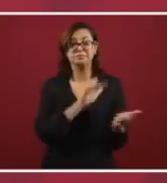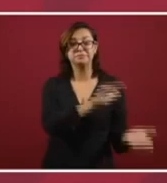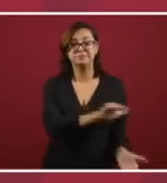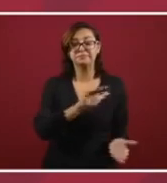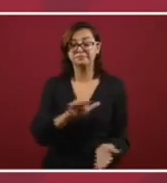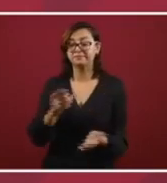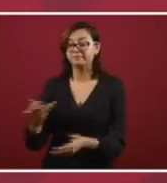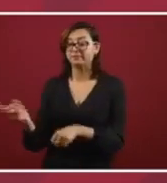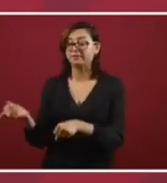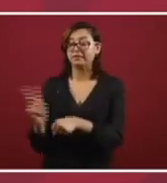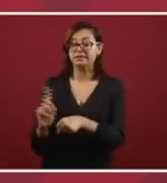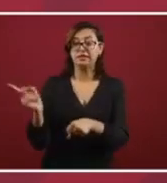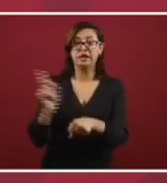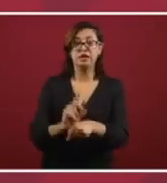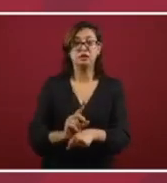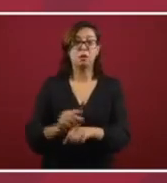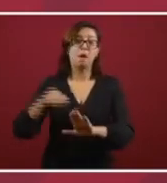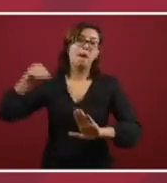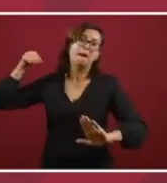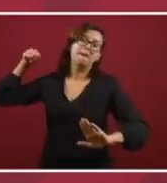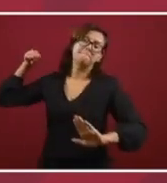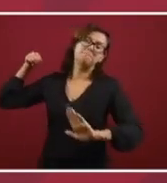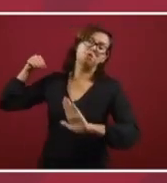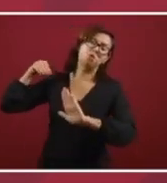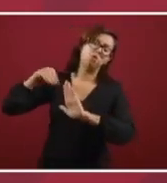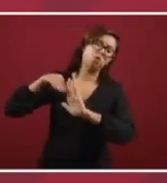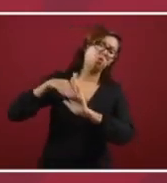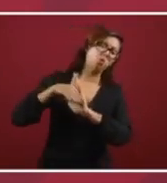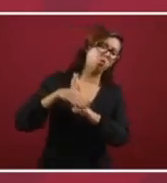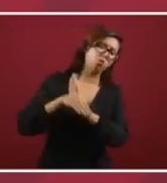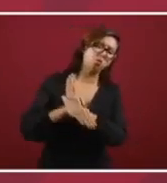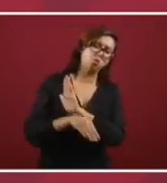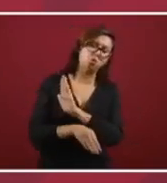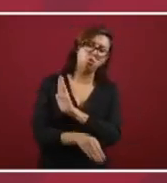y en caída libre en picada